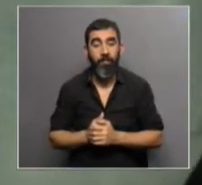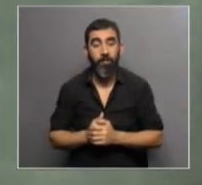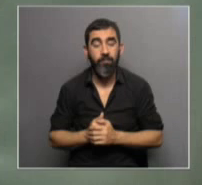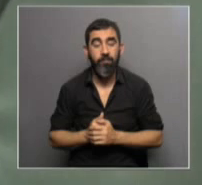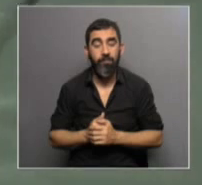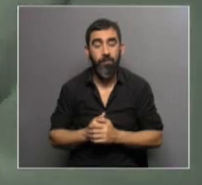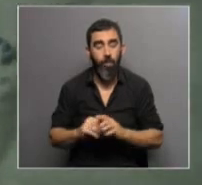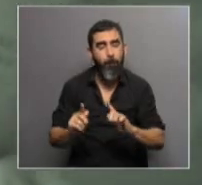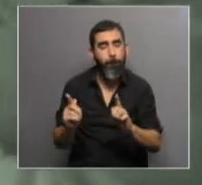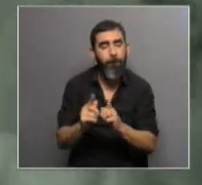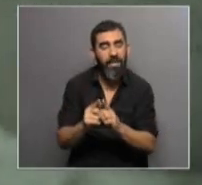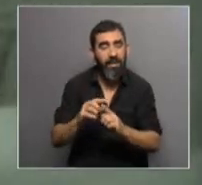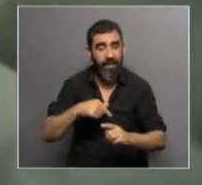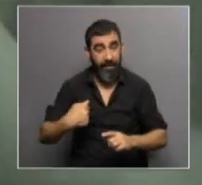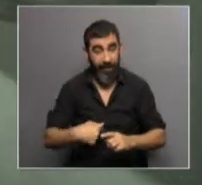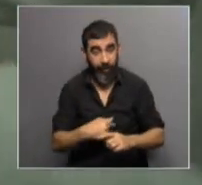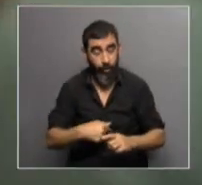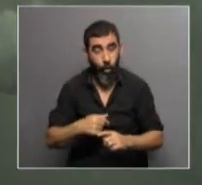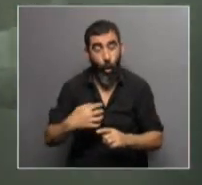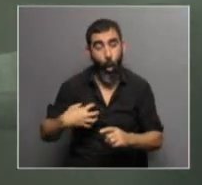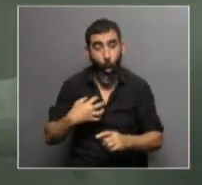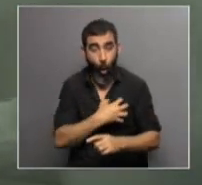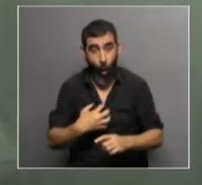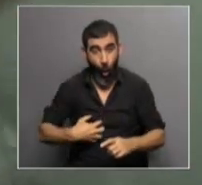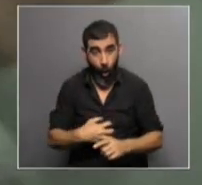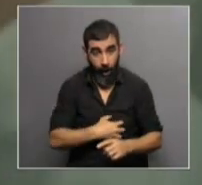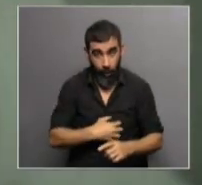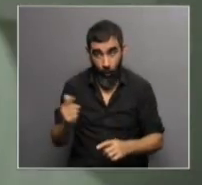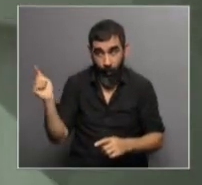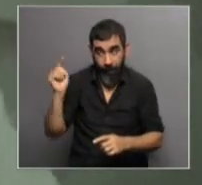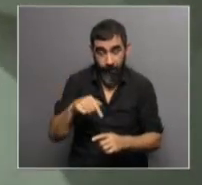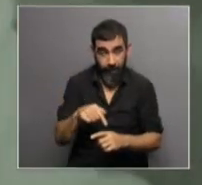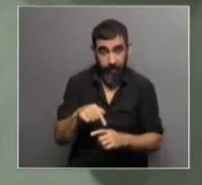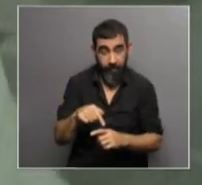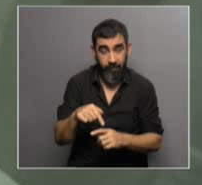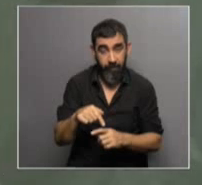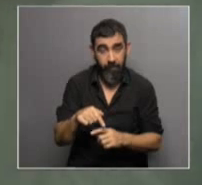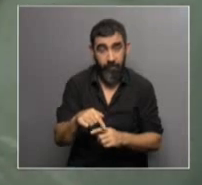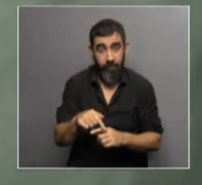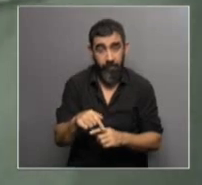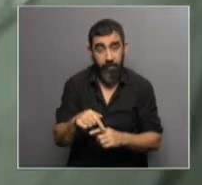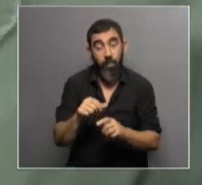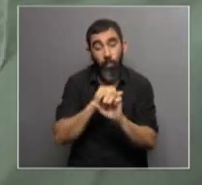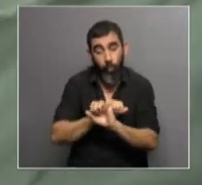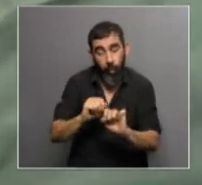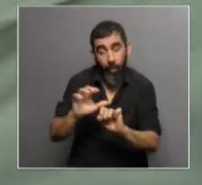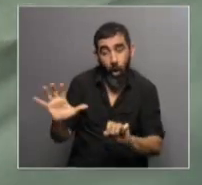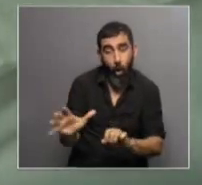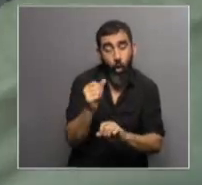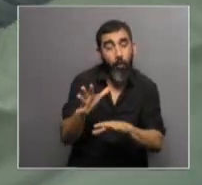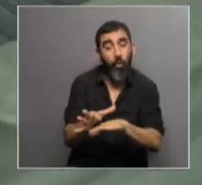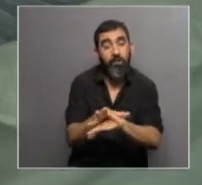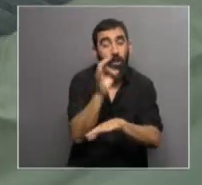los intestinos son órgano jdd es que se obtienen a partir de este que pueden ser obtenidos a partir de células